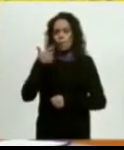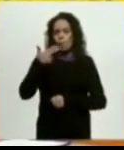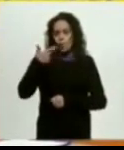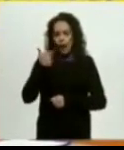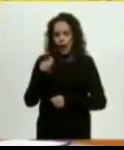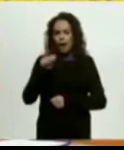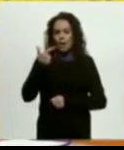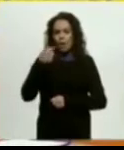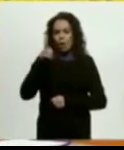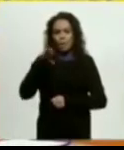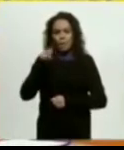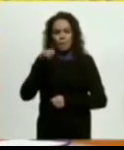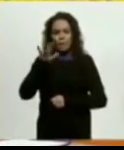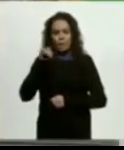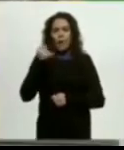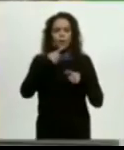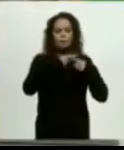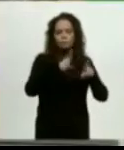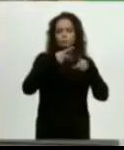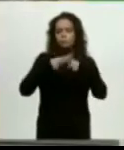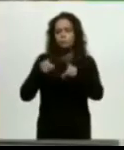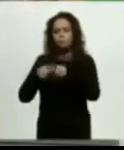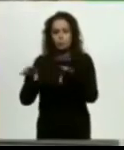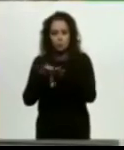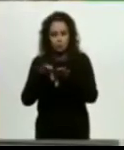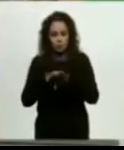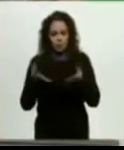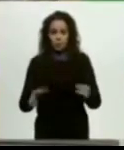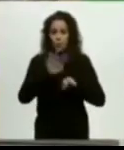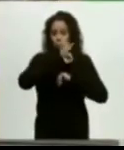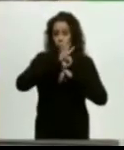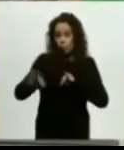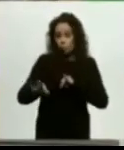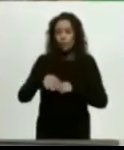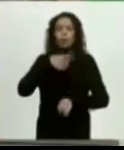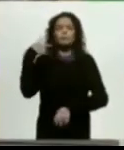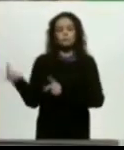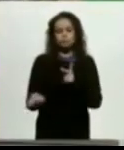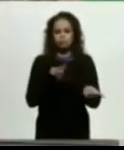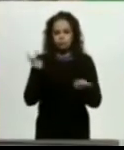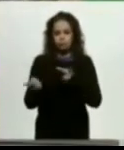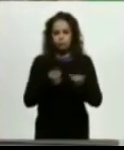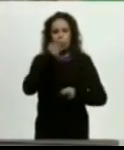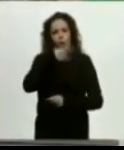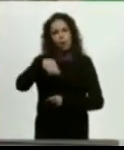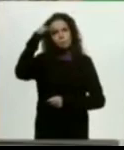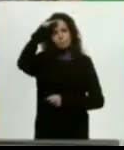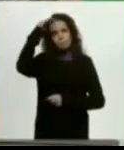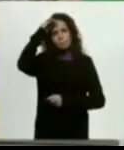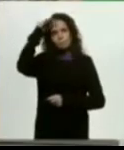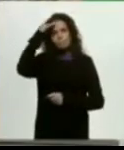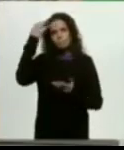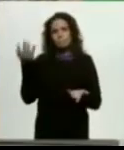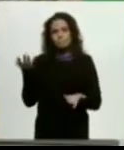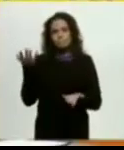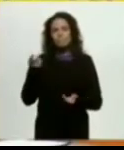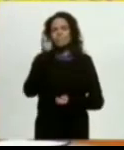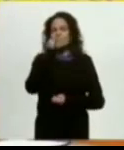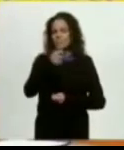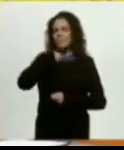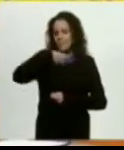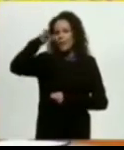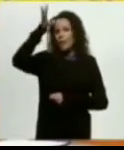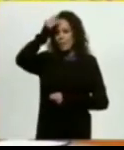se diferencian de los cuerpos geométricos. Al final, te haremos algunas preguntas para que pienses un poco más sobre lo que